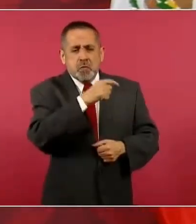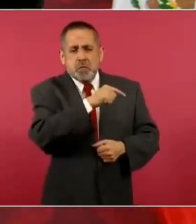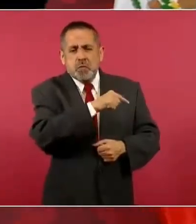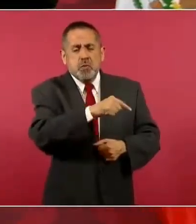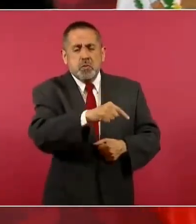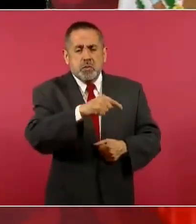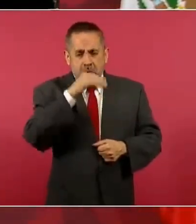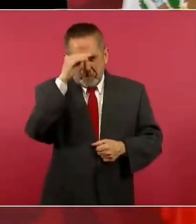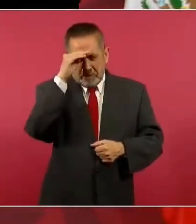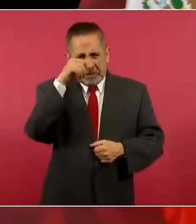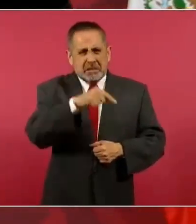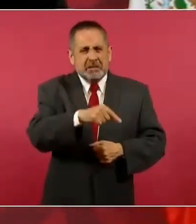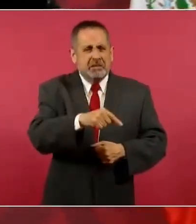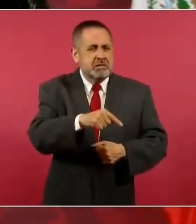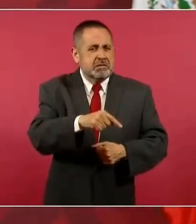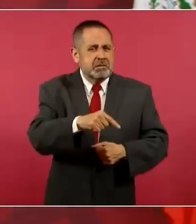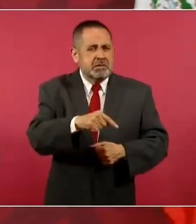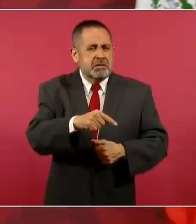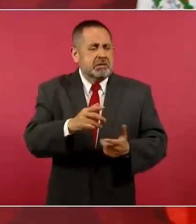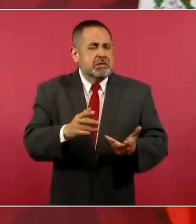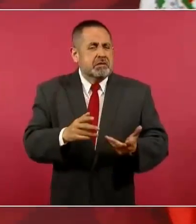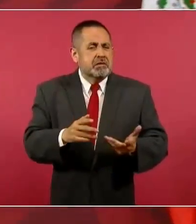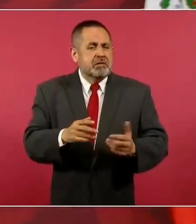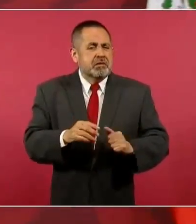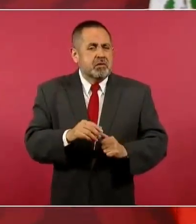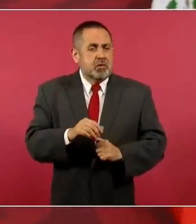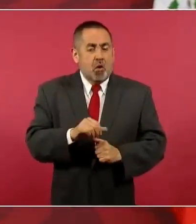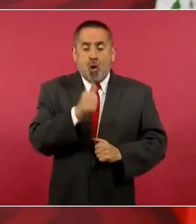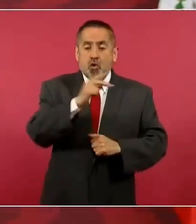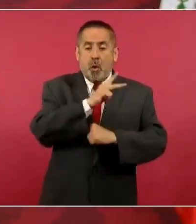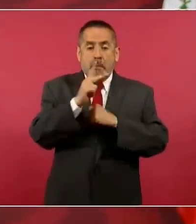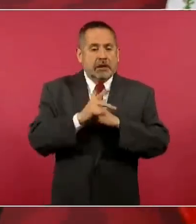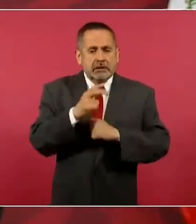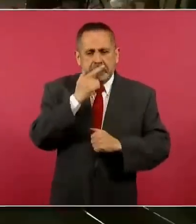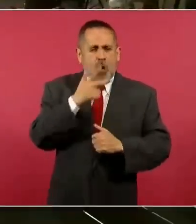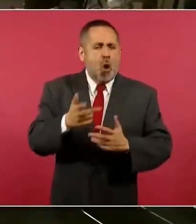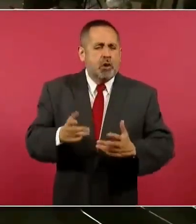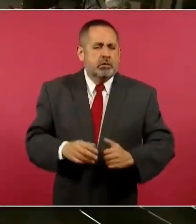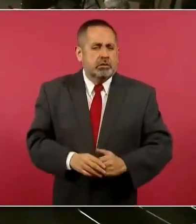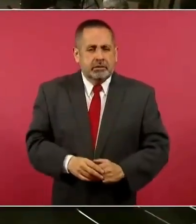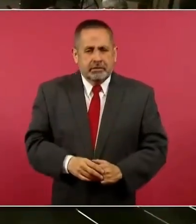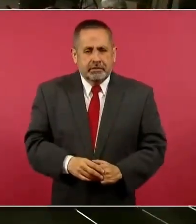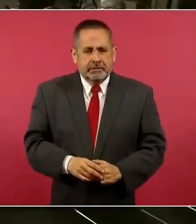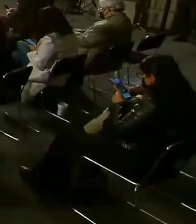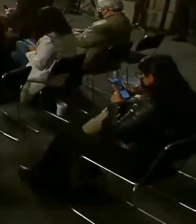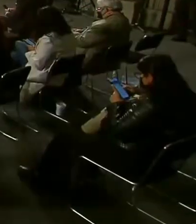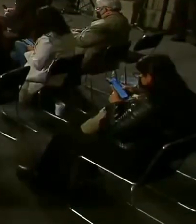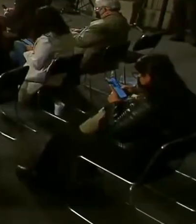que los de otros países son mejores que nosotros.